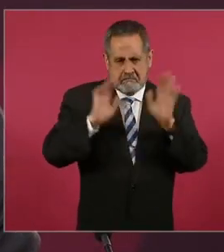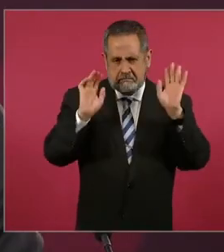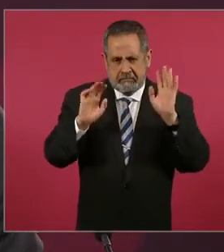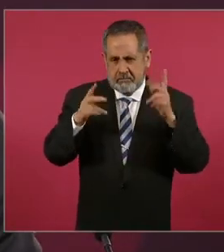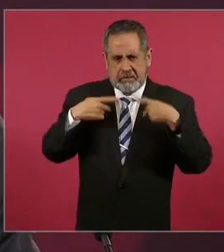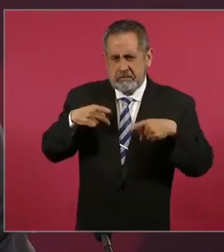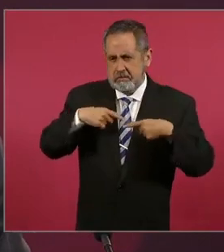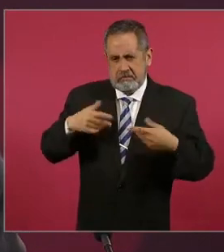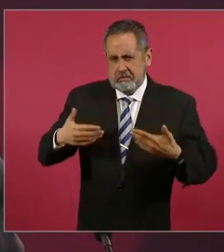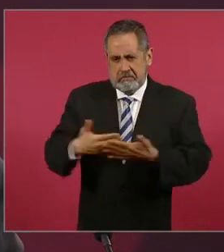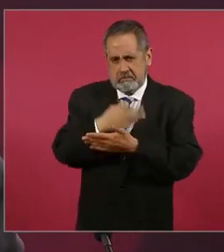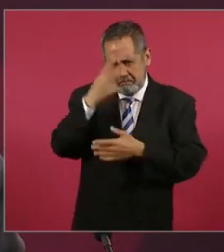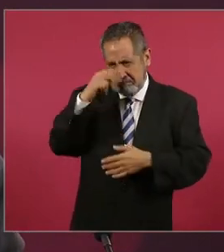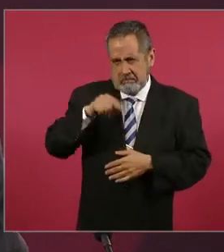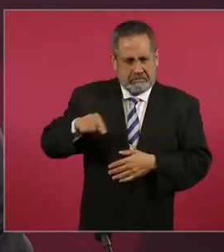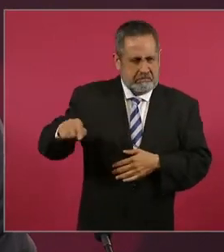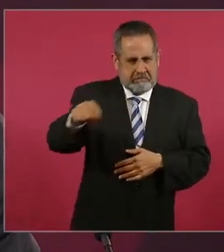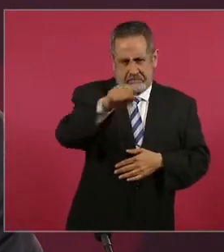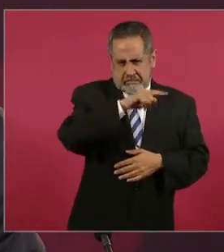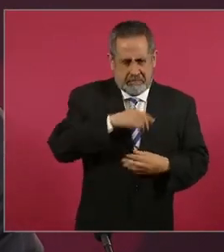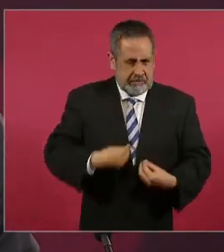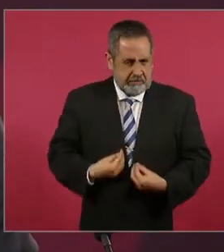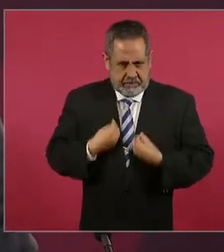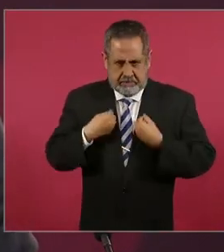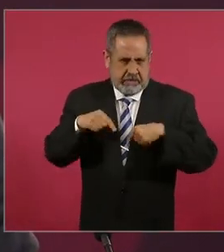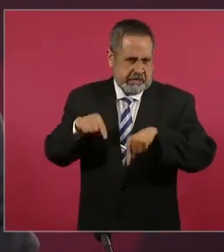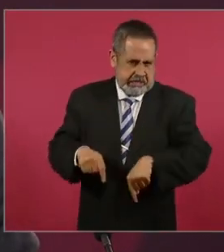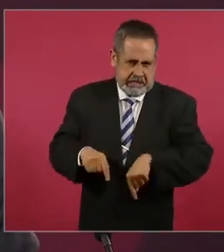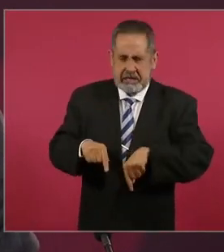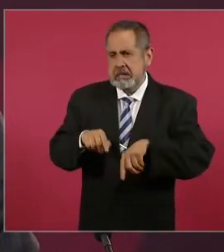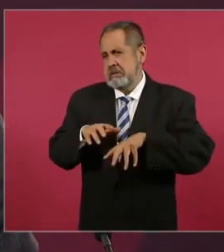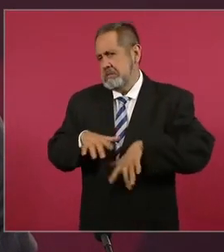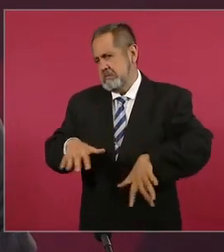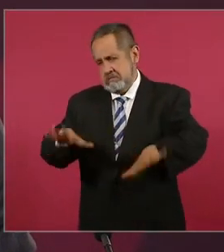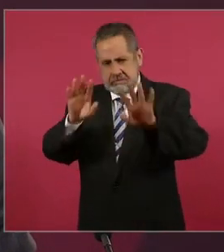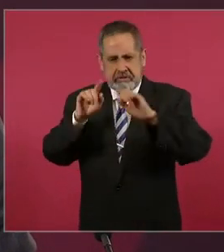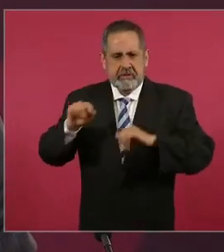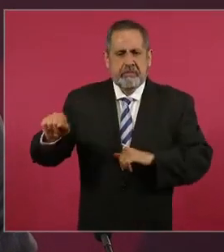cualquier ser humano que viva en México,